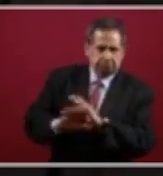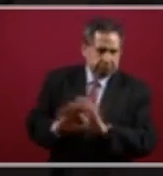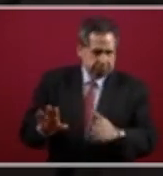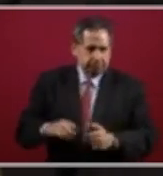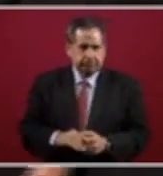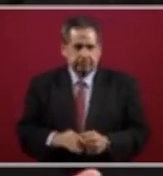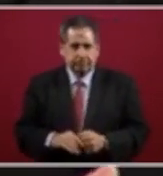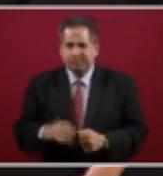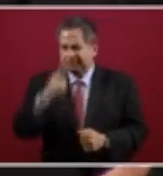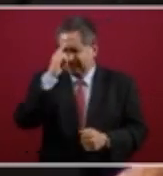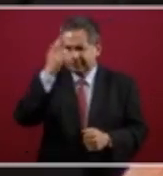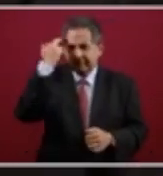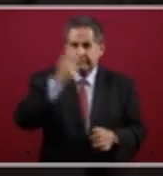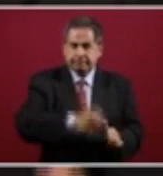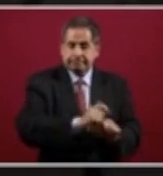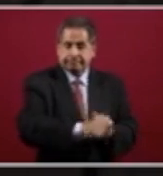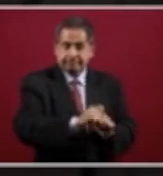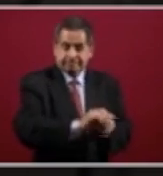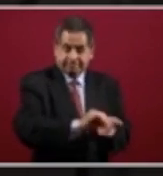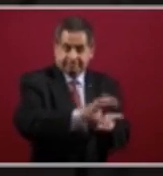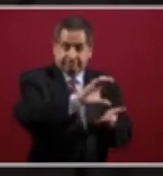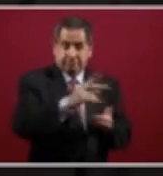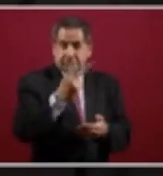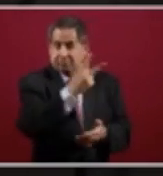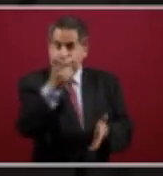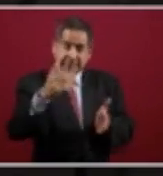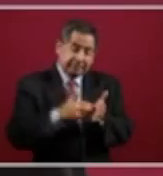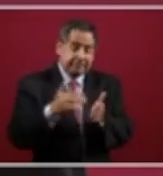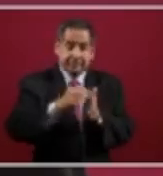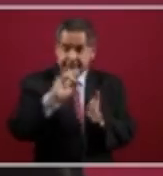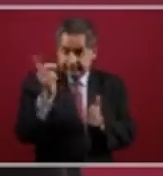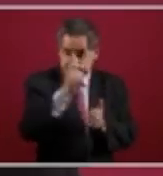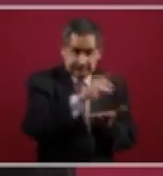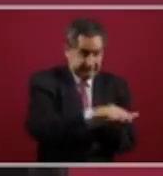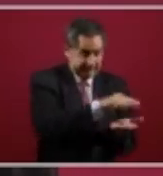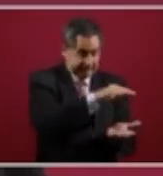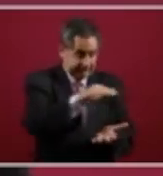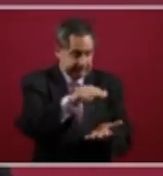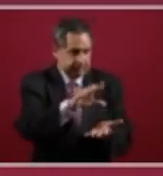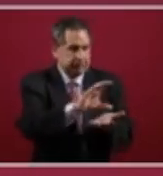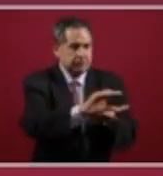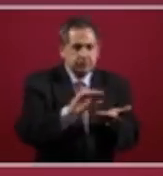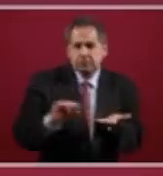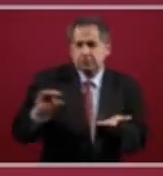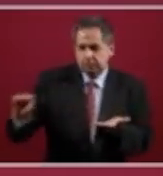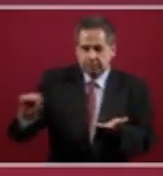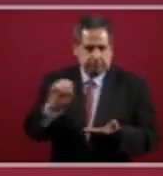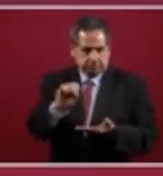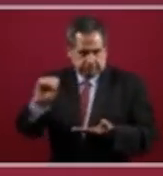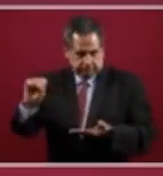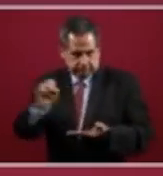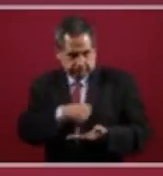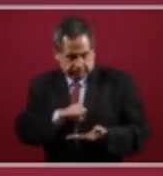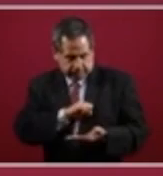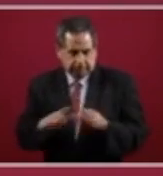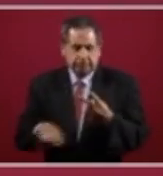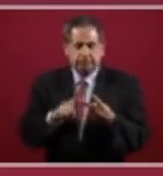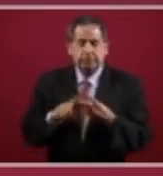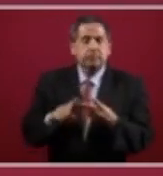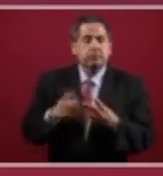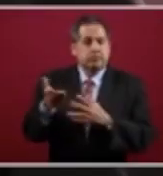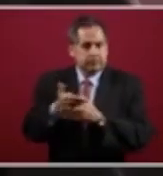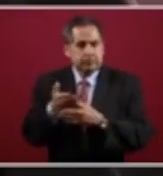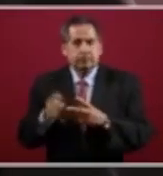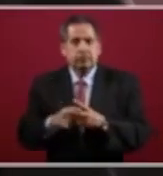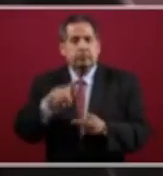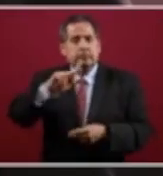de los 200 millones de dólares. Otra parte, la